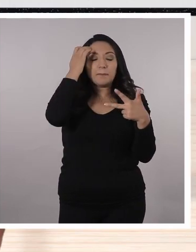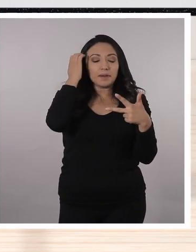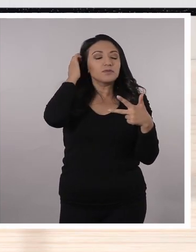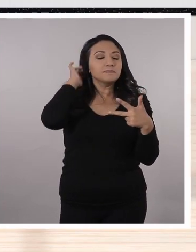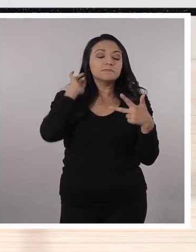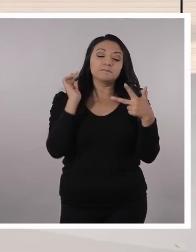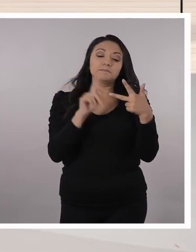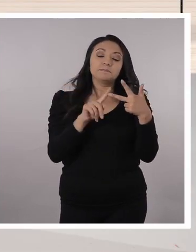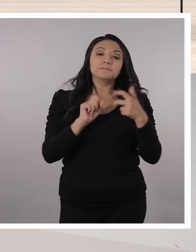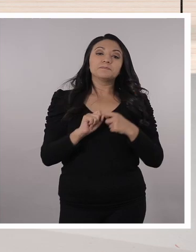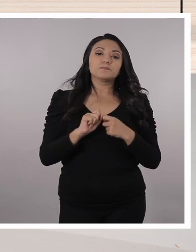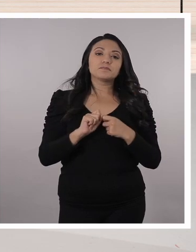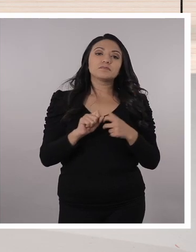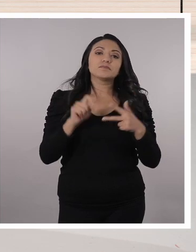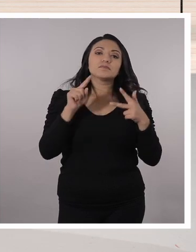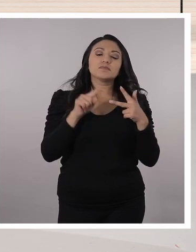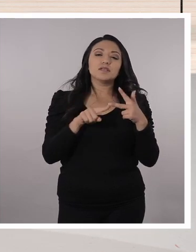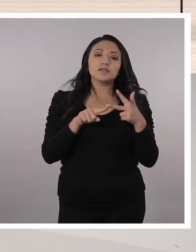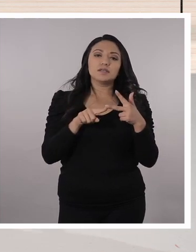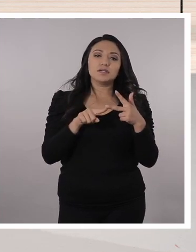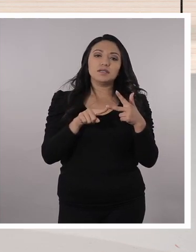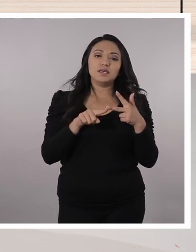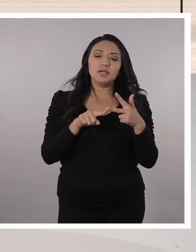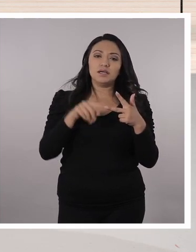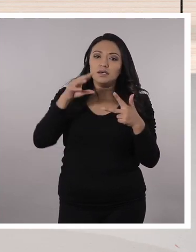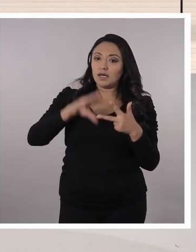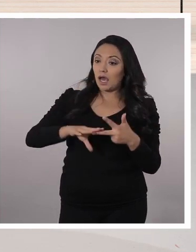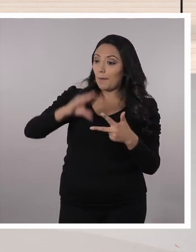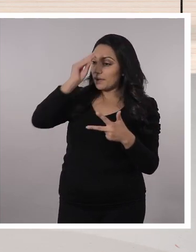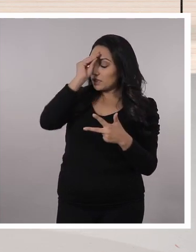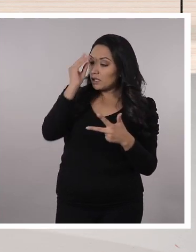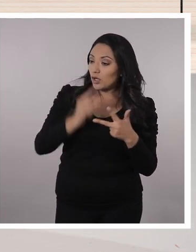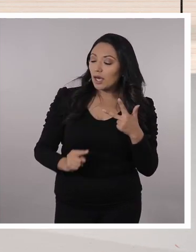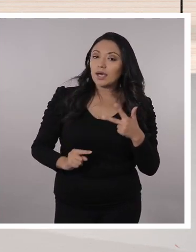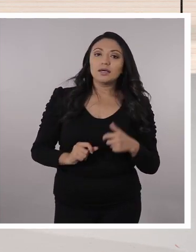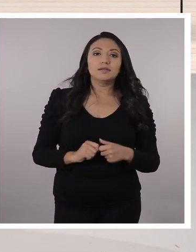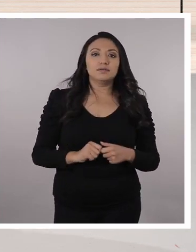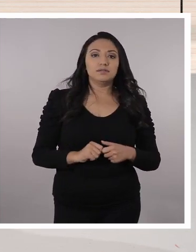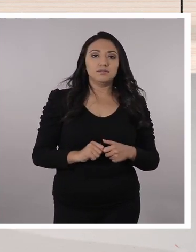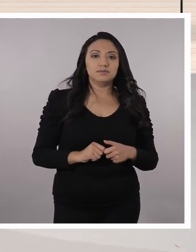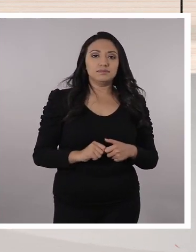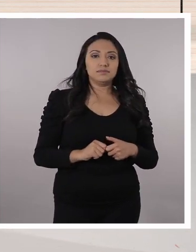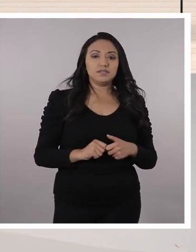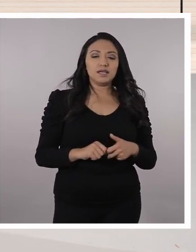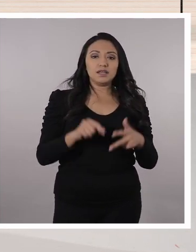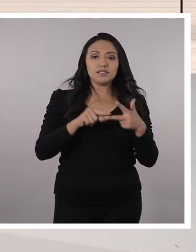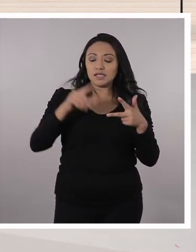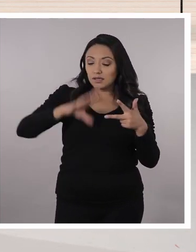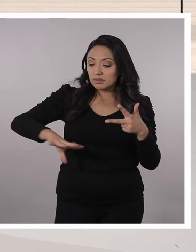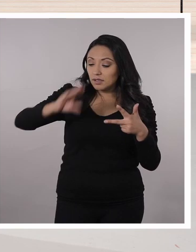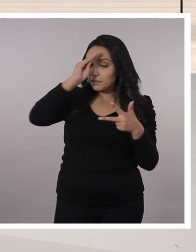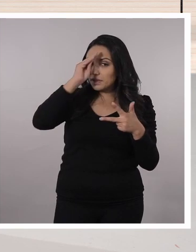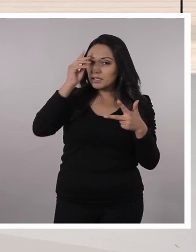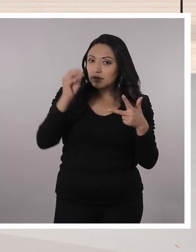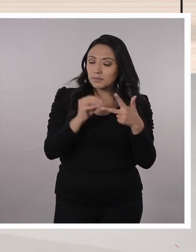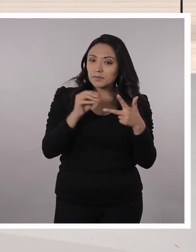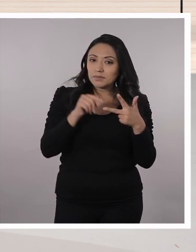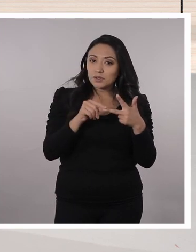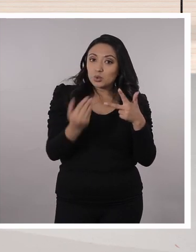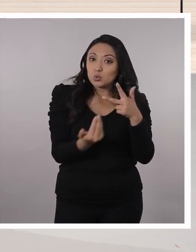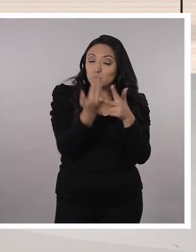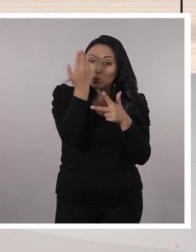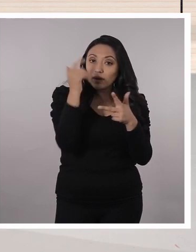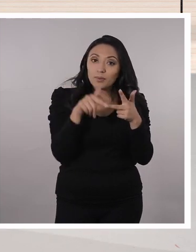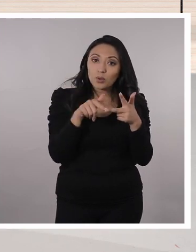nuestra rutina de pensamiento. ¿Qué he aprendido? Nelly, ¿qué has aprendido en la clase de hoy? Bueno, yo aprendí muchísimas cosas, pero